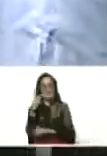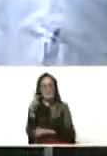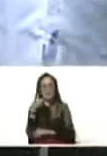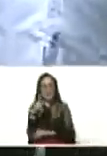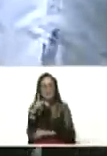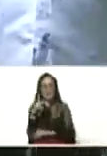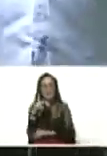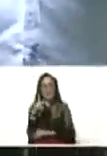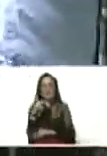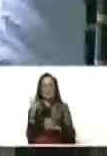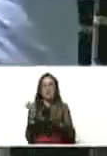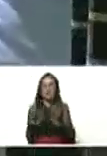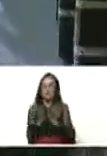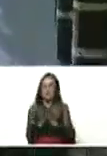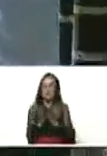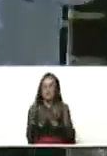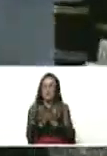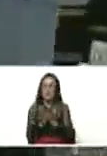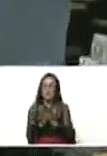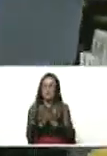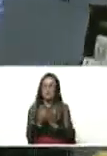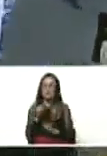y en esta escuela ícono